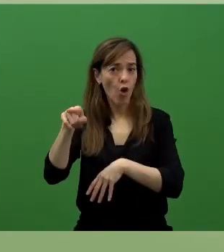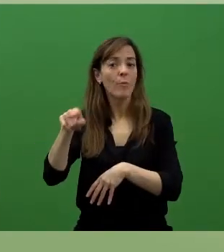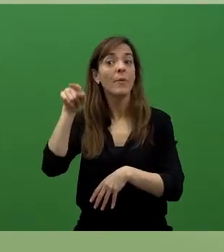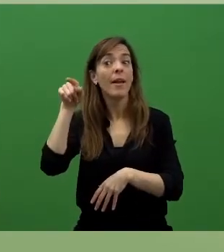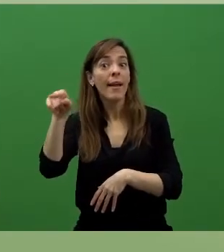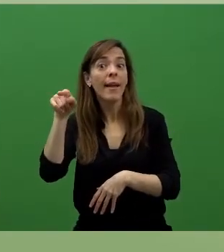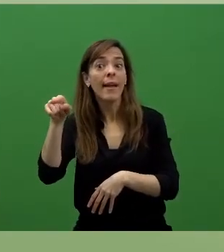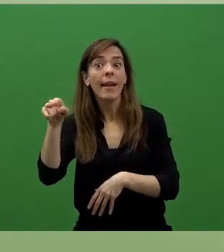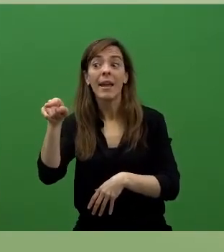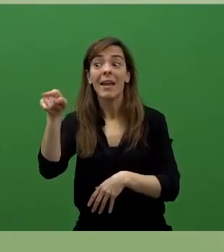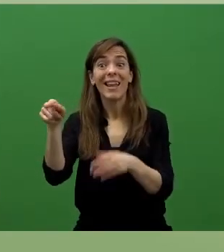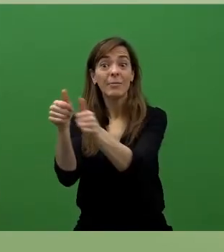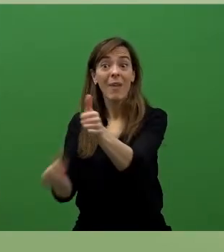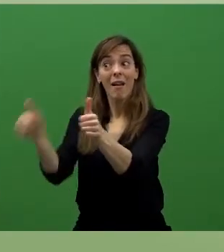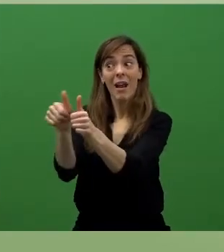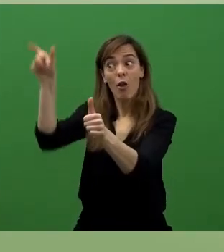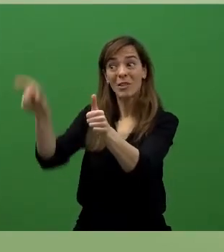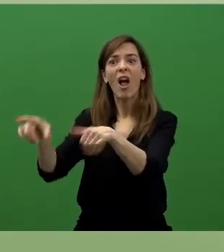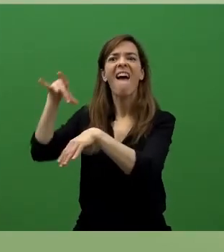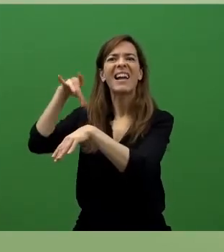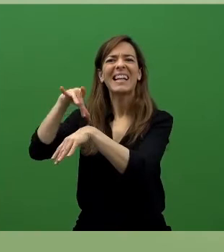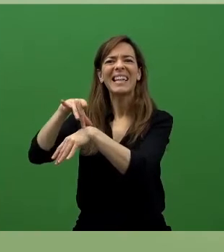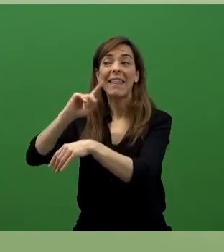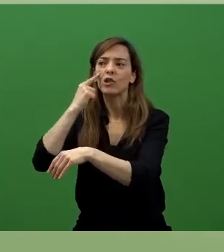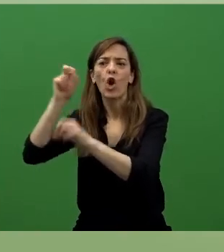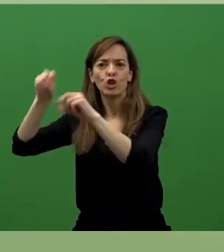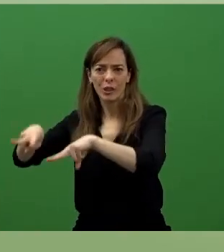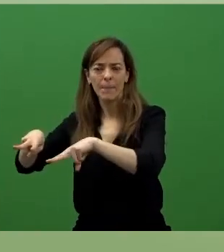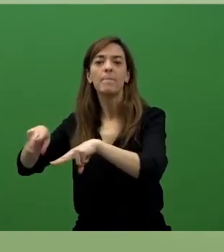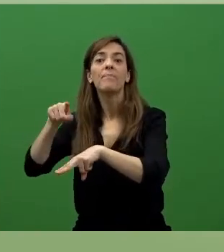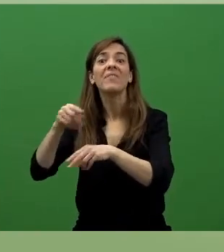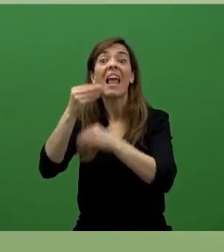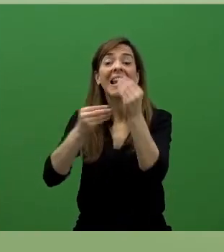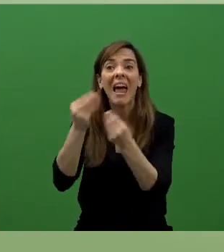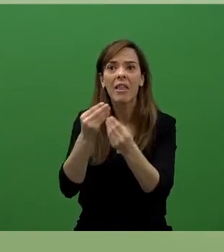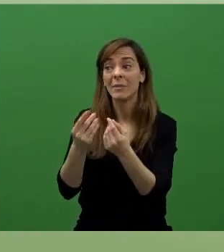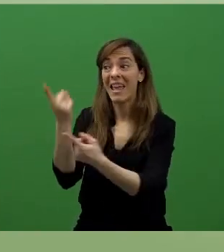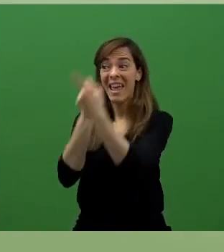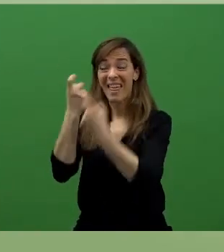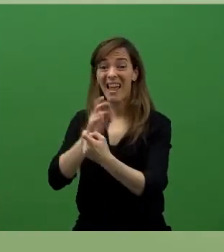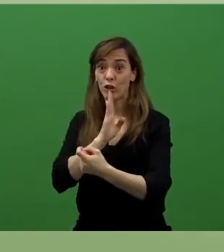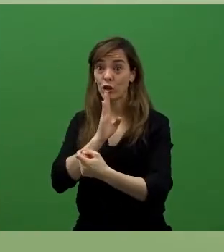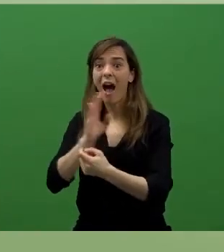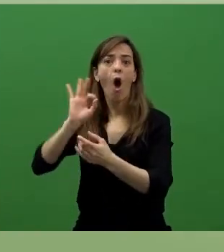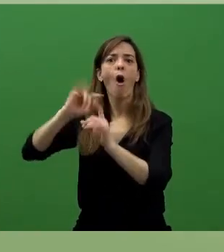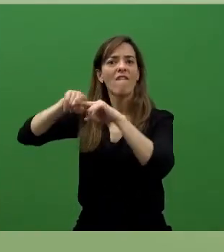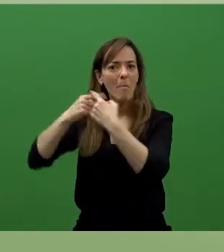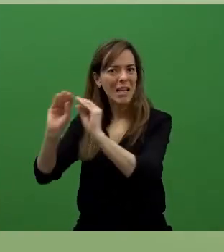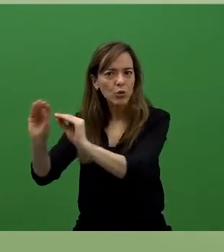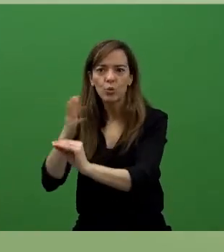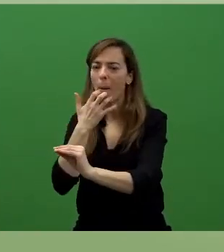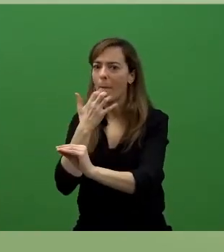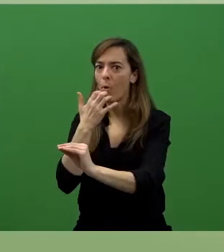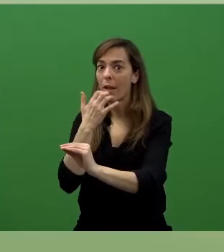un paciente sin diagnosticar. Y lo que hace es coger los datos fenotípicos y clínicos de este paciente o de la familia, porque a veces